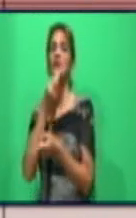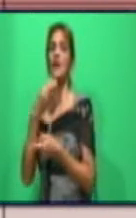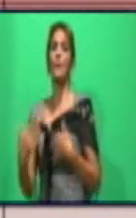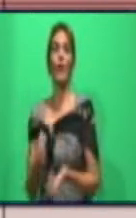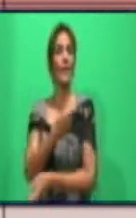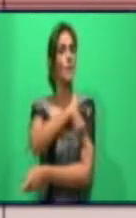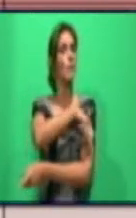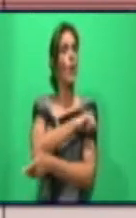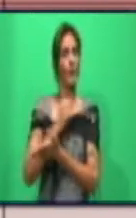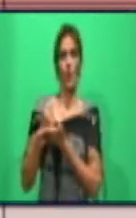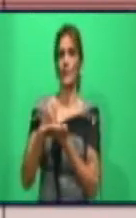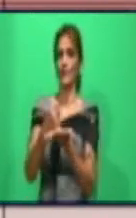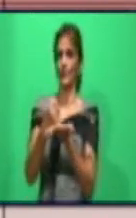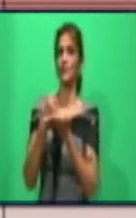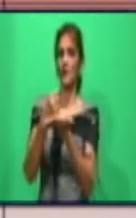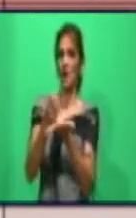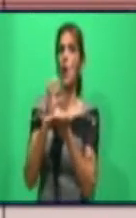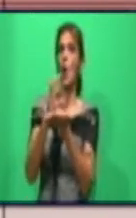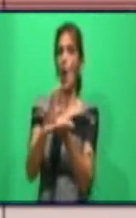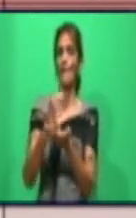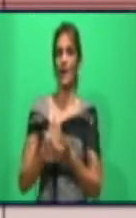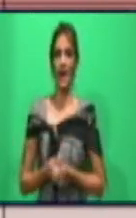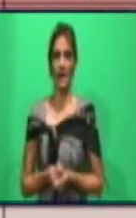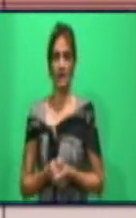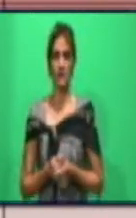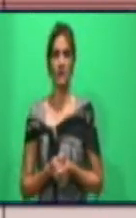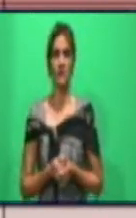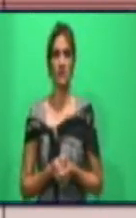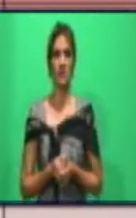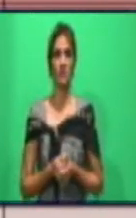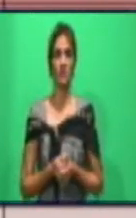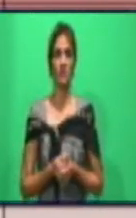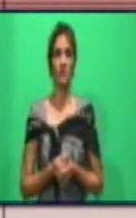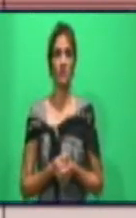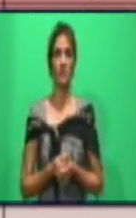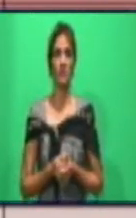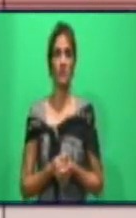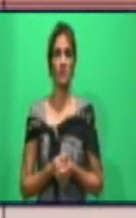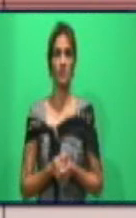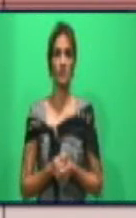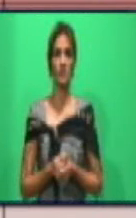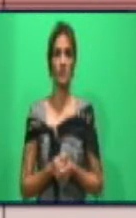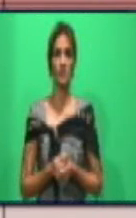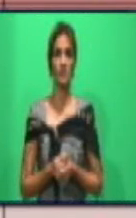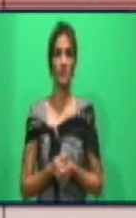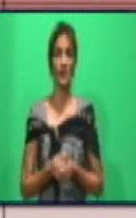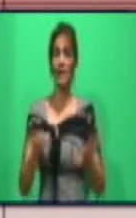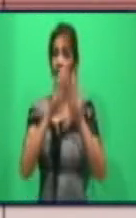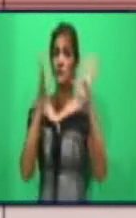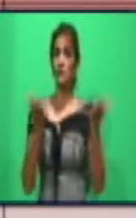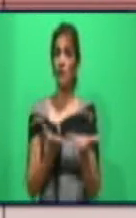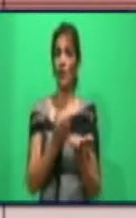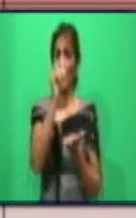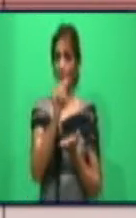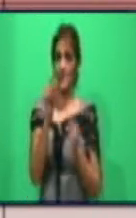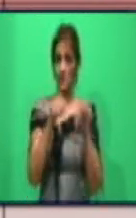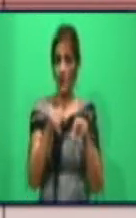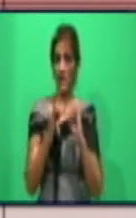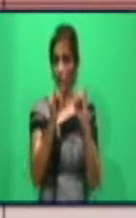populación de estos casos s todos estaban hospitalizados y